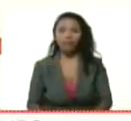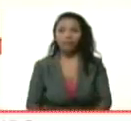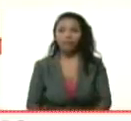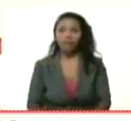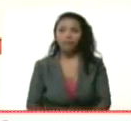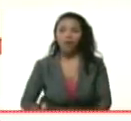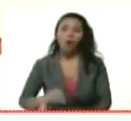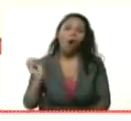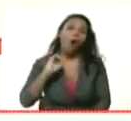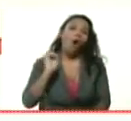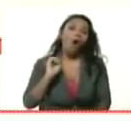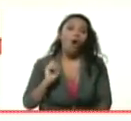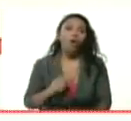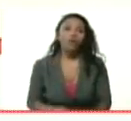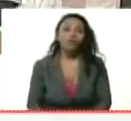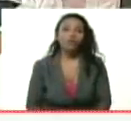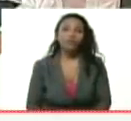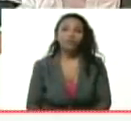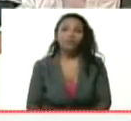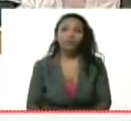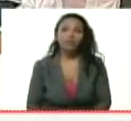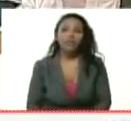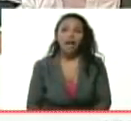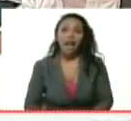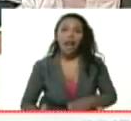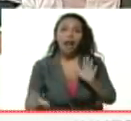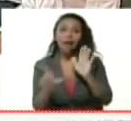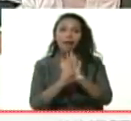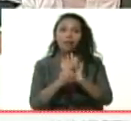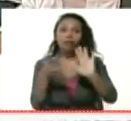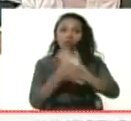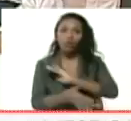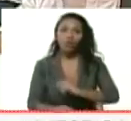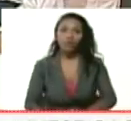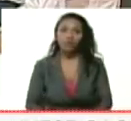O la ley de armisticio.